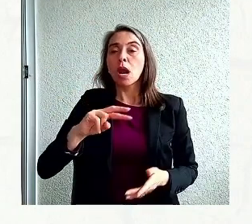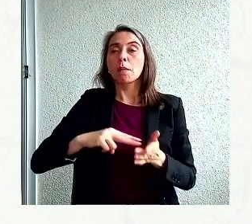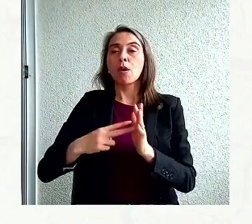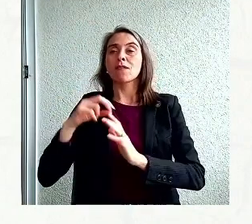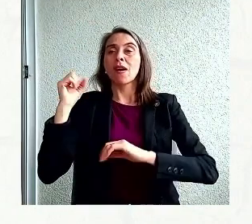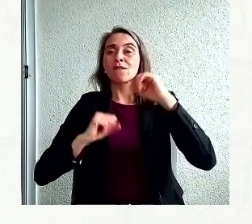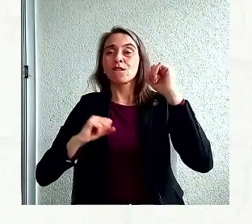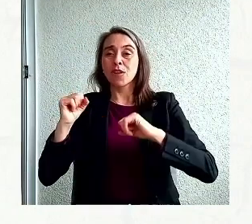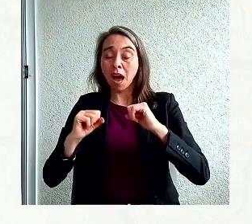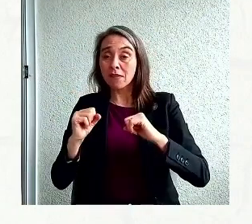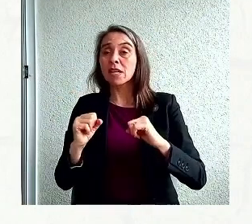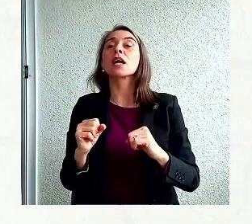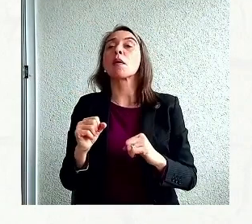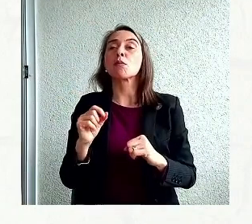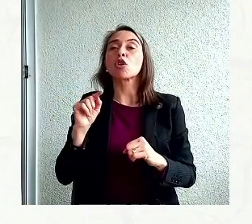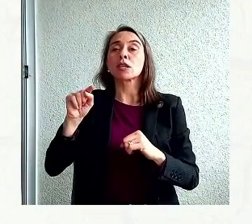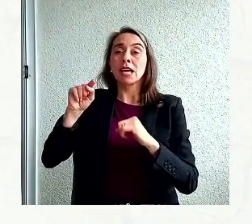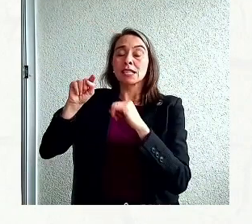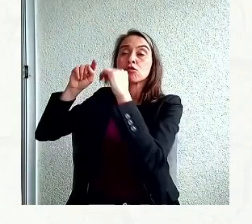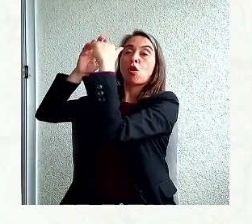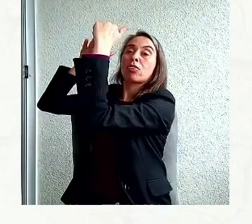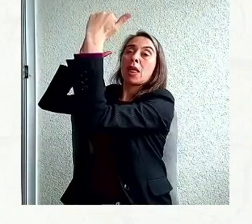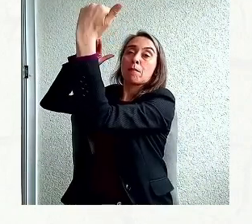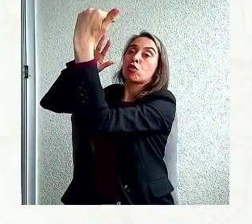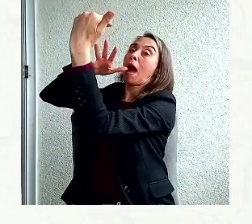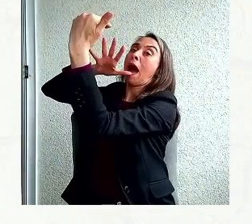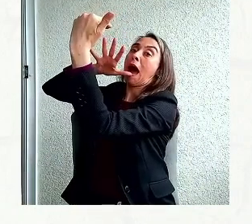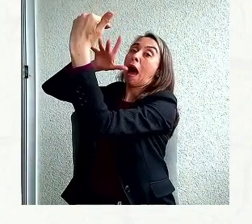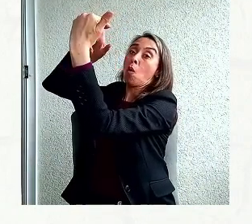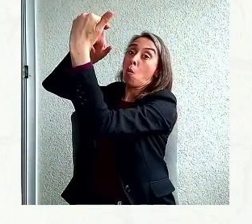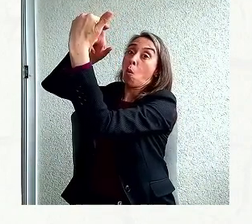digamos, ecosistémicos que nos proporcionan los glaciares.